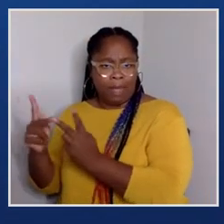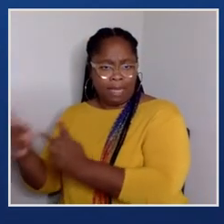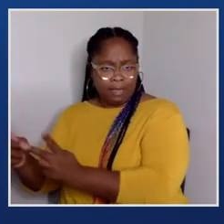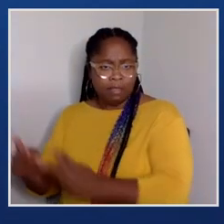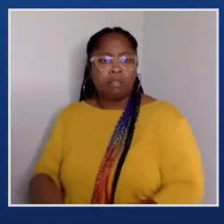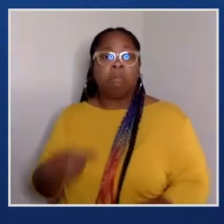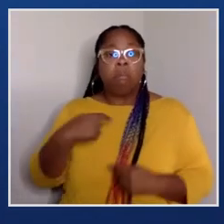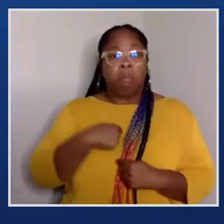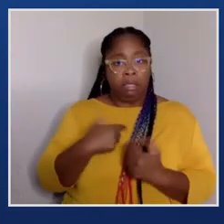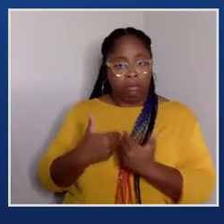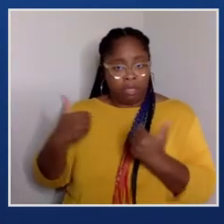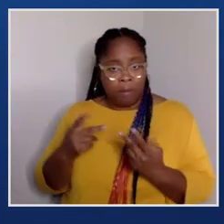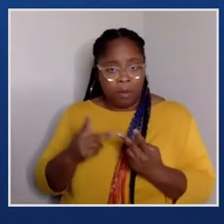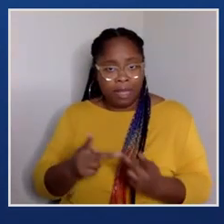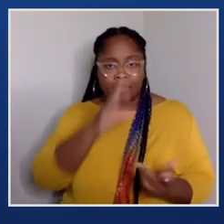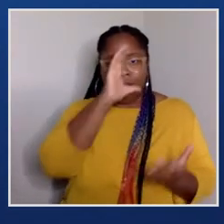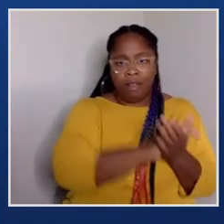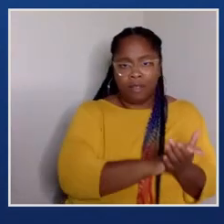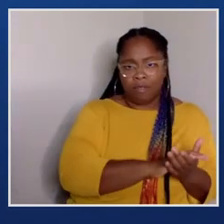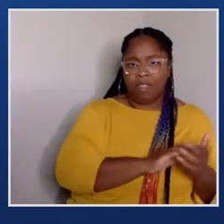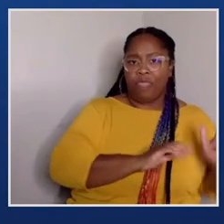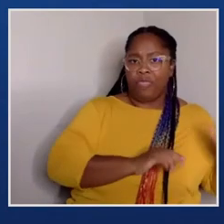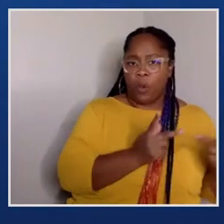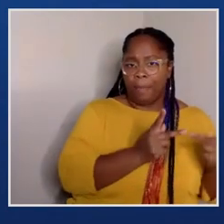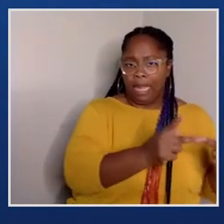y a mi esposo en otro. Wow.